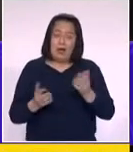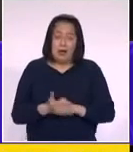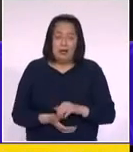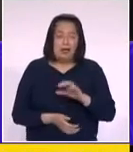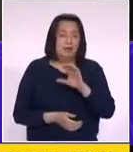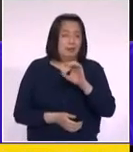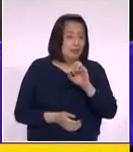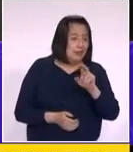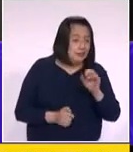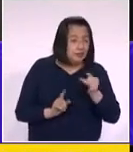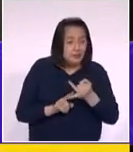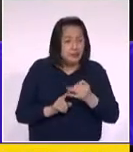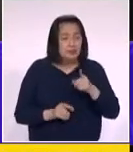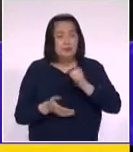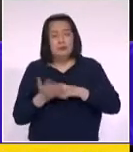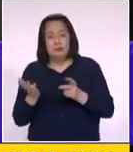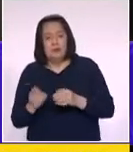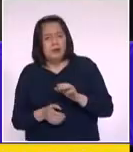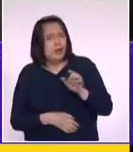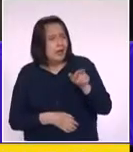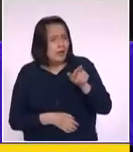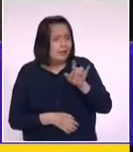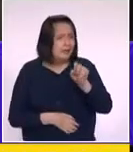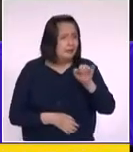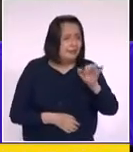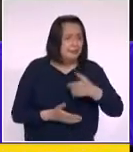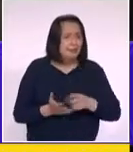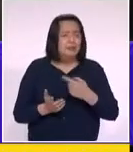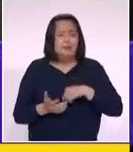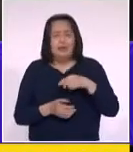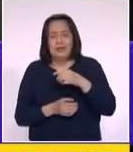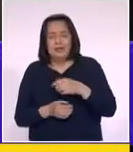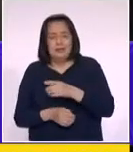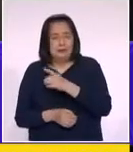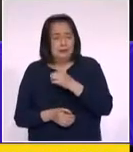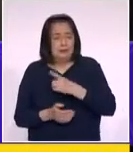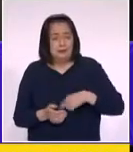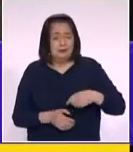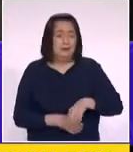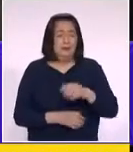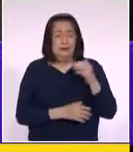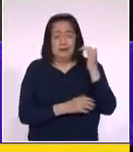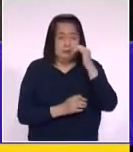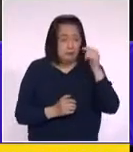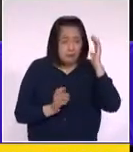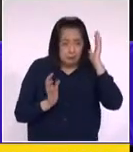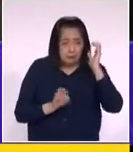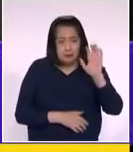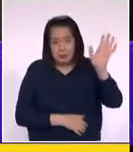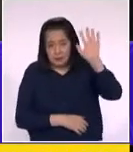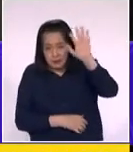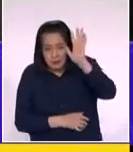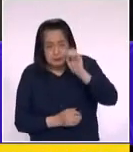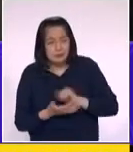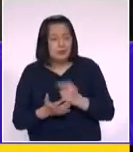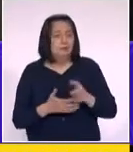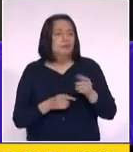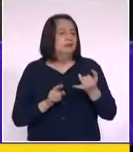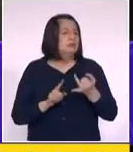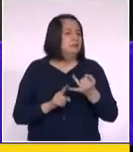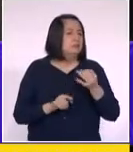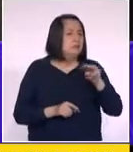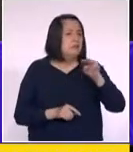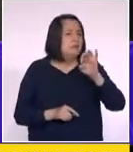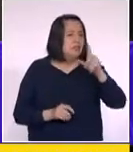Carito Santiesteban en el Coman, Ana Lee Pérez como la directora de cámaras, si me escuchan vayan saludando, chicas, también está Melissa Aldana